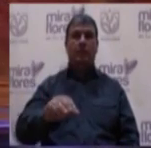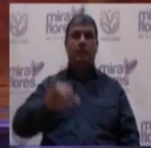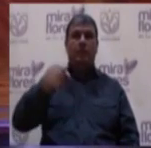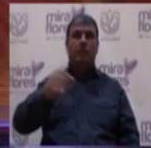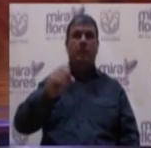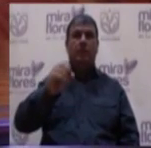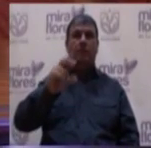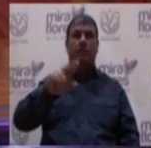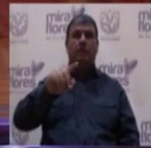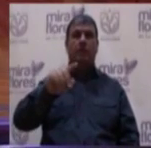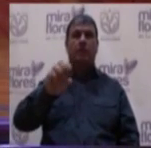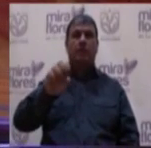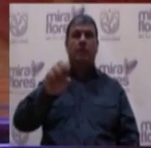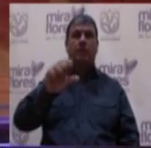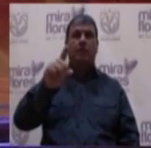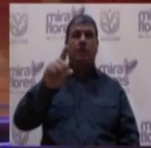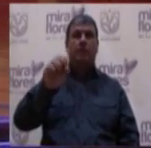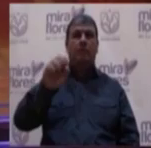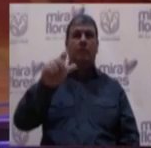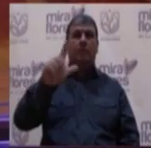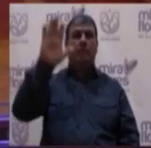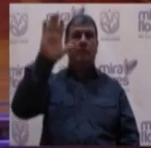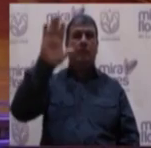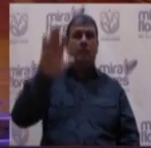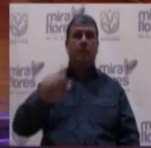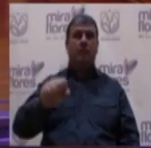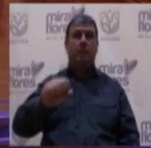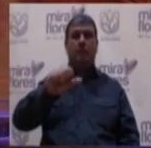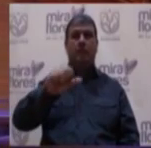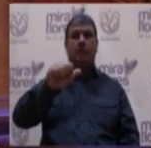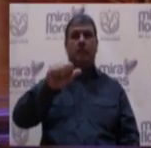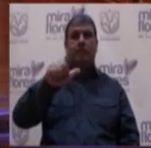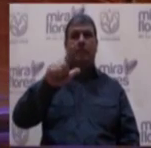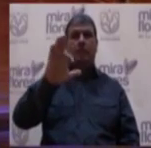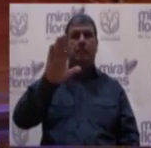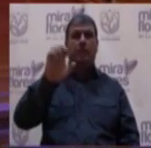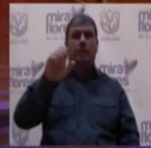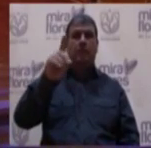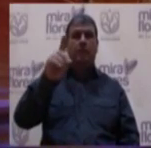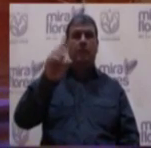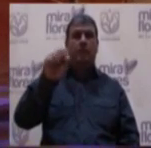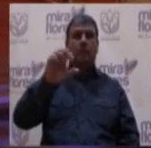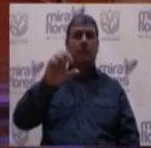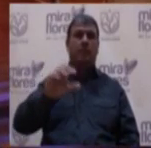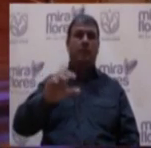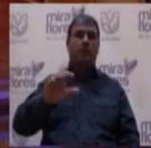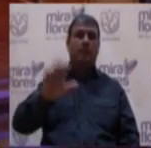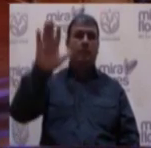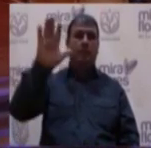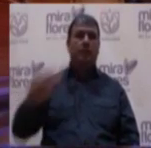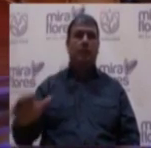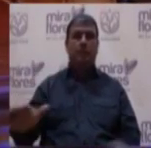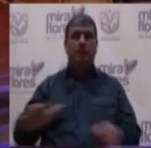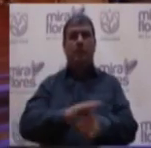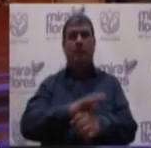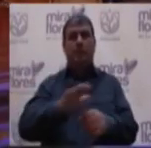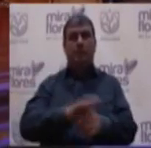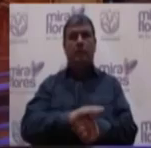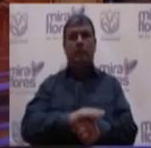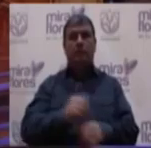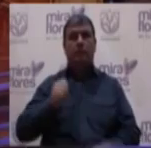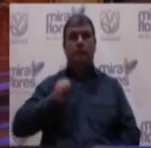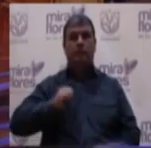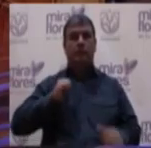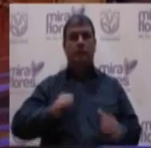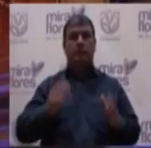señor Jorge de Albertis González del Riego, señor Alfredo Sousa Locio. Ay, perdón, señor alcalde.